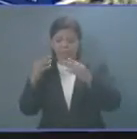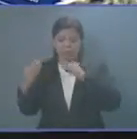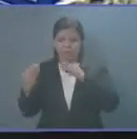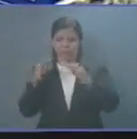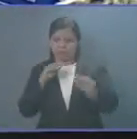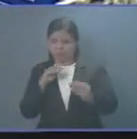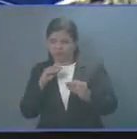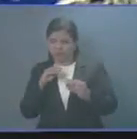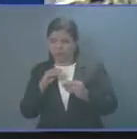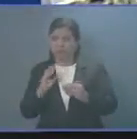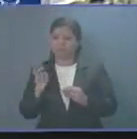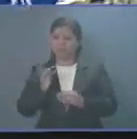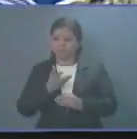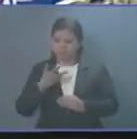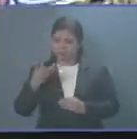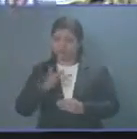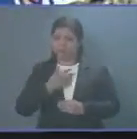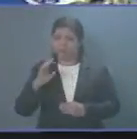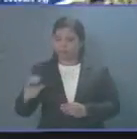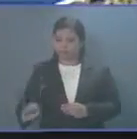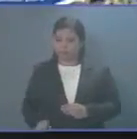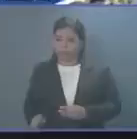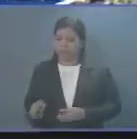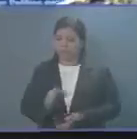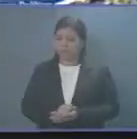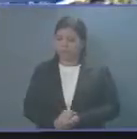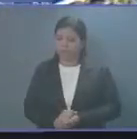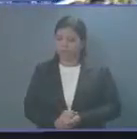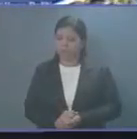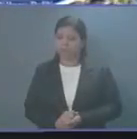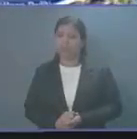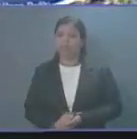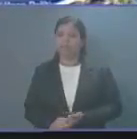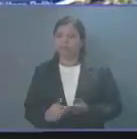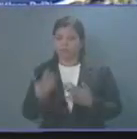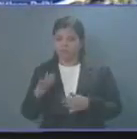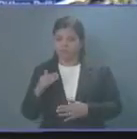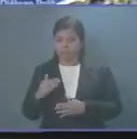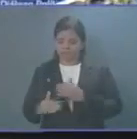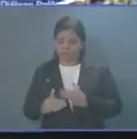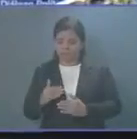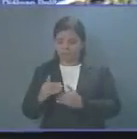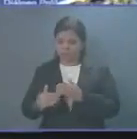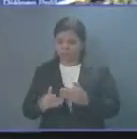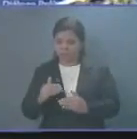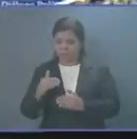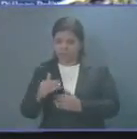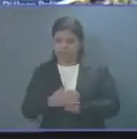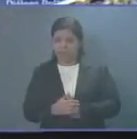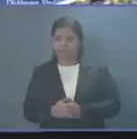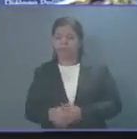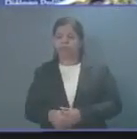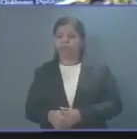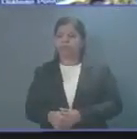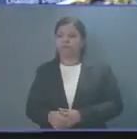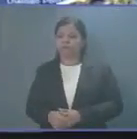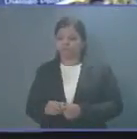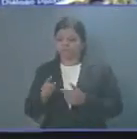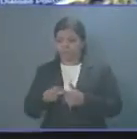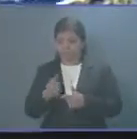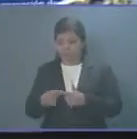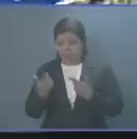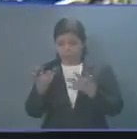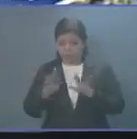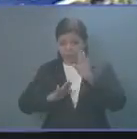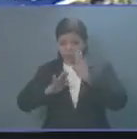de acuerdos de nación en El Salvador. Proceso que se terminó en este año con la